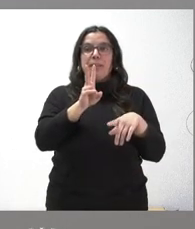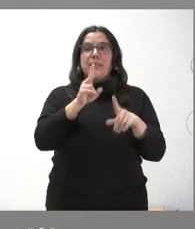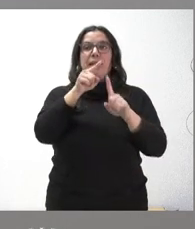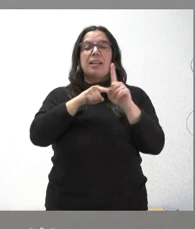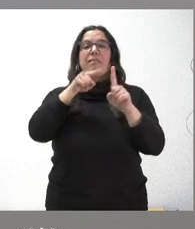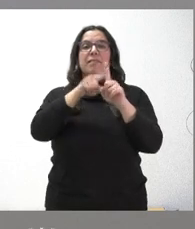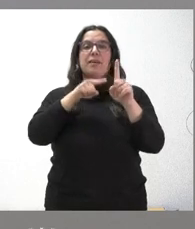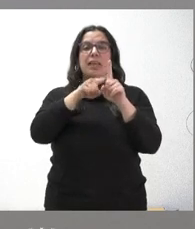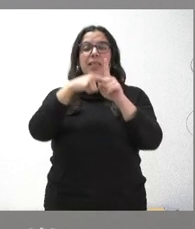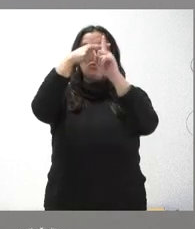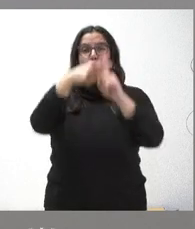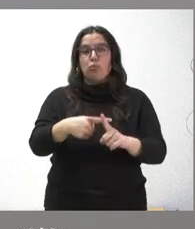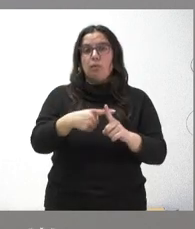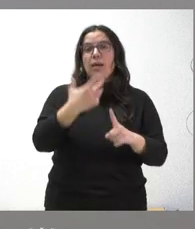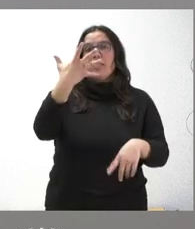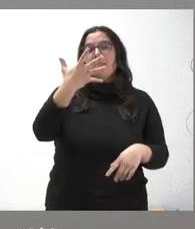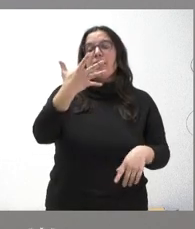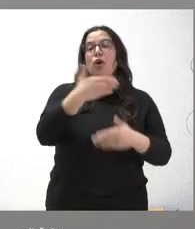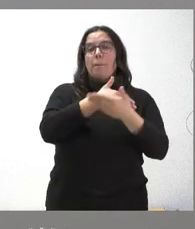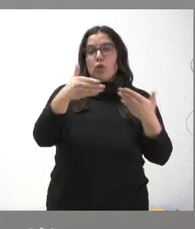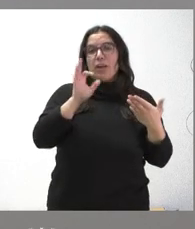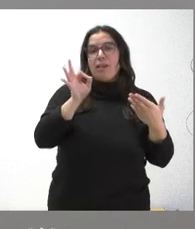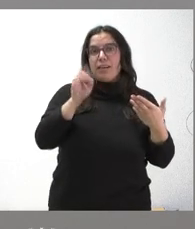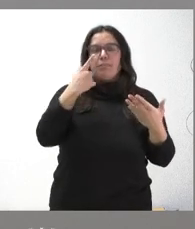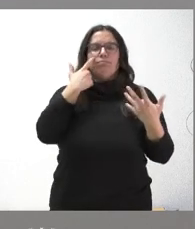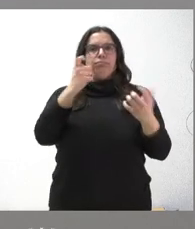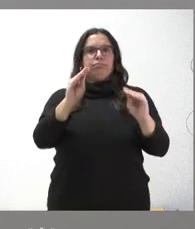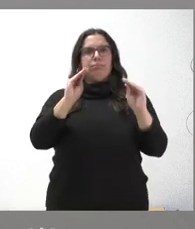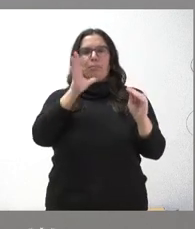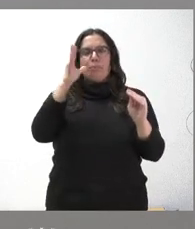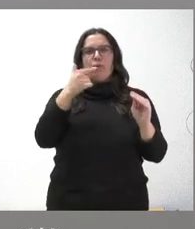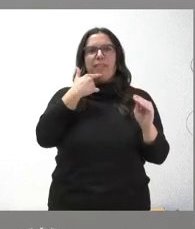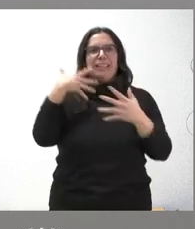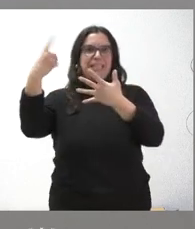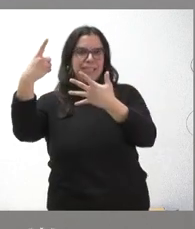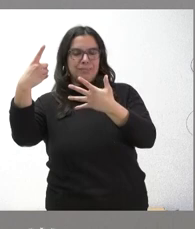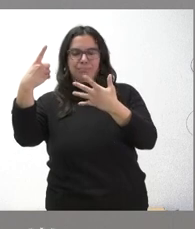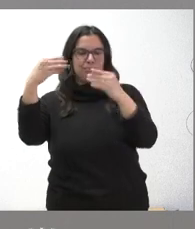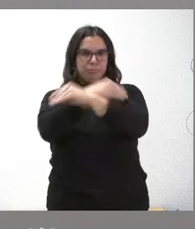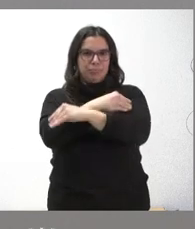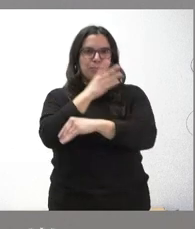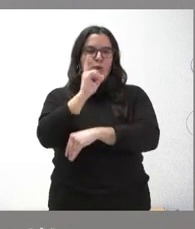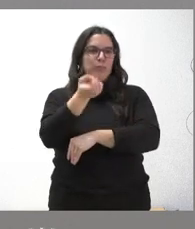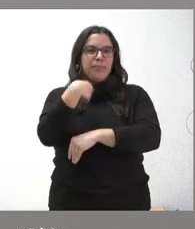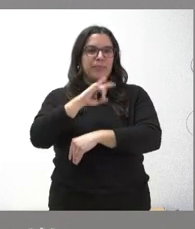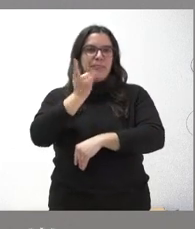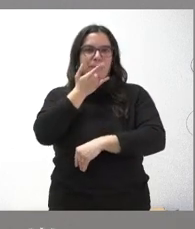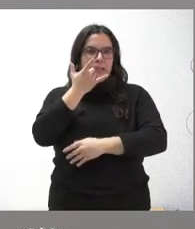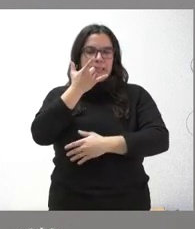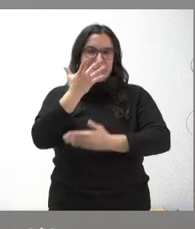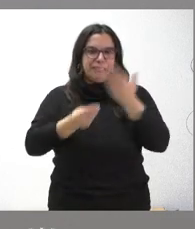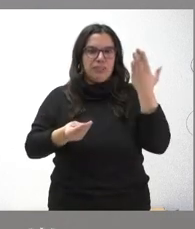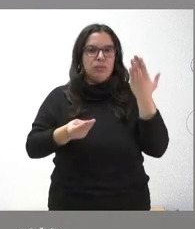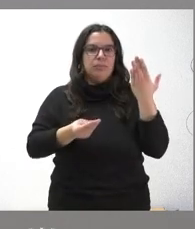las sumas Son 5 millones y efectivamente dice usted llama la atención que León tiene seis claro es que haí un error porque lógicamente no puede ser